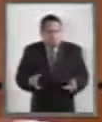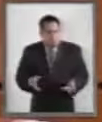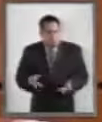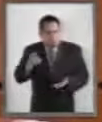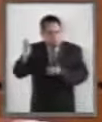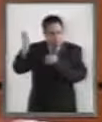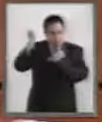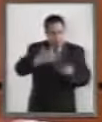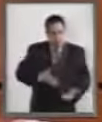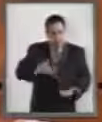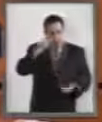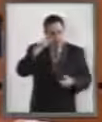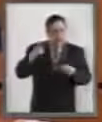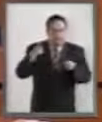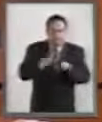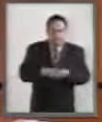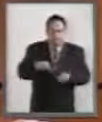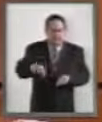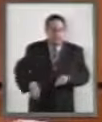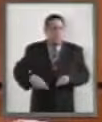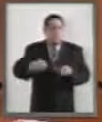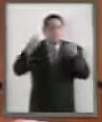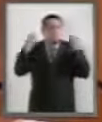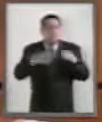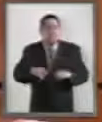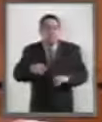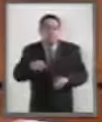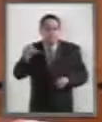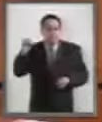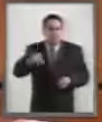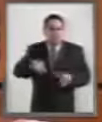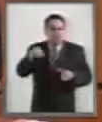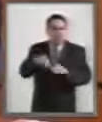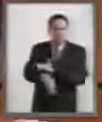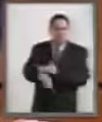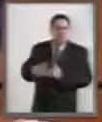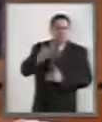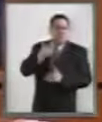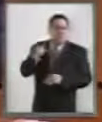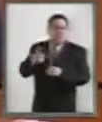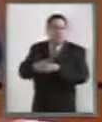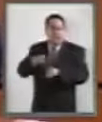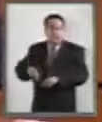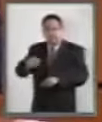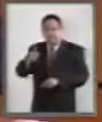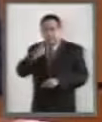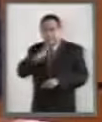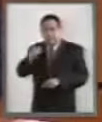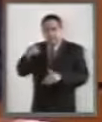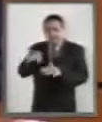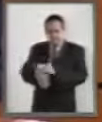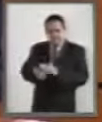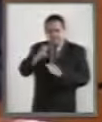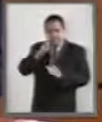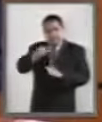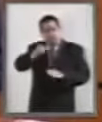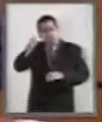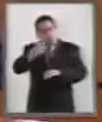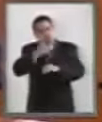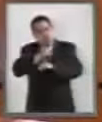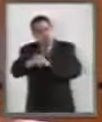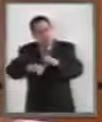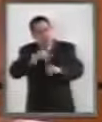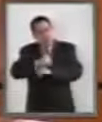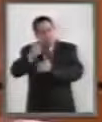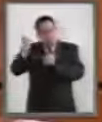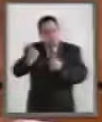trata, de matar la producción de gasolinas del país y todas las empresas públicas relacionadas con la